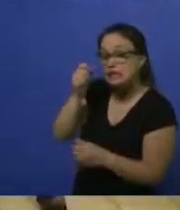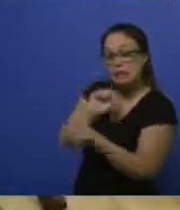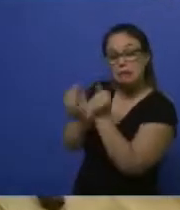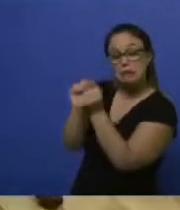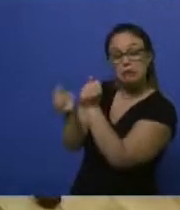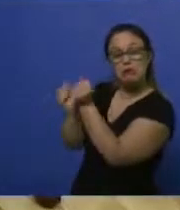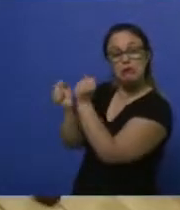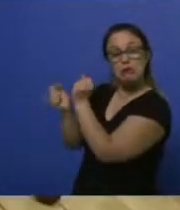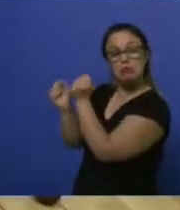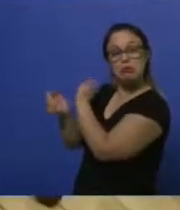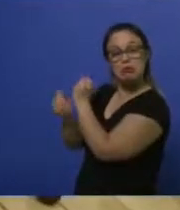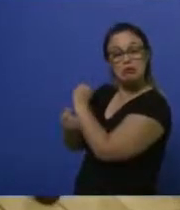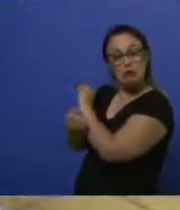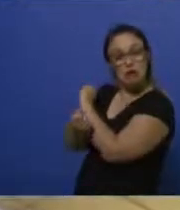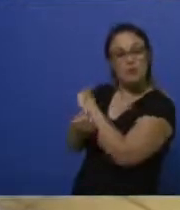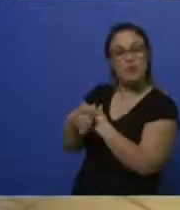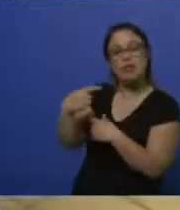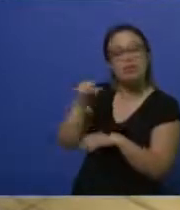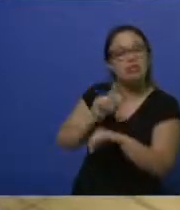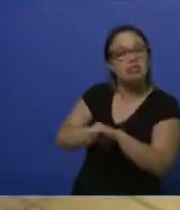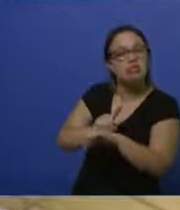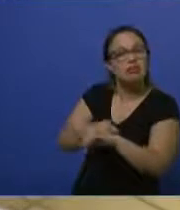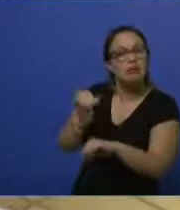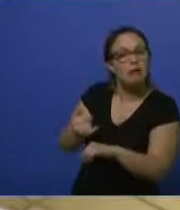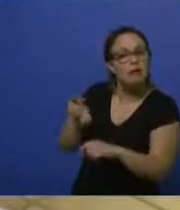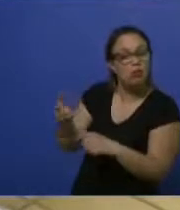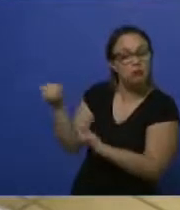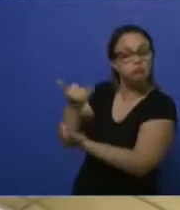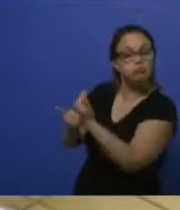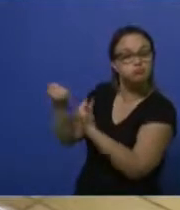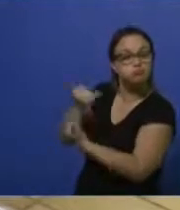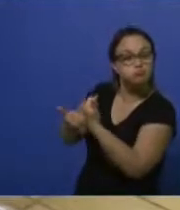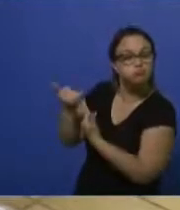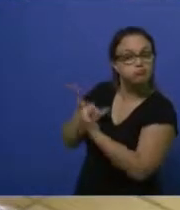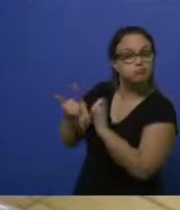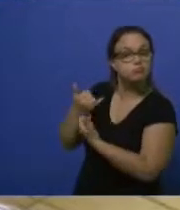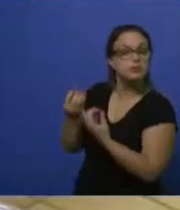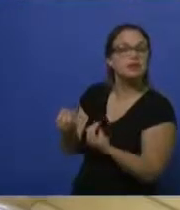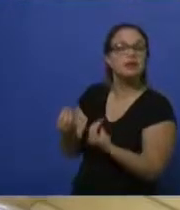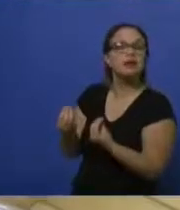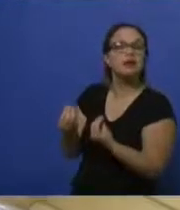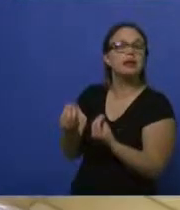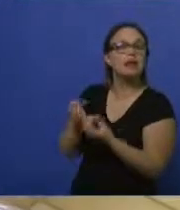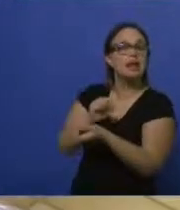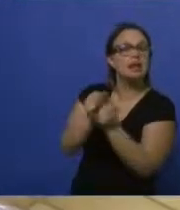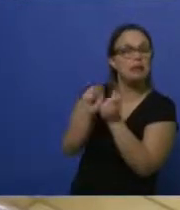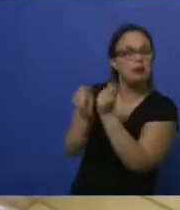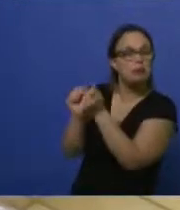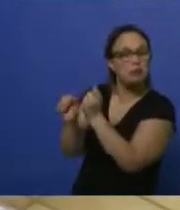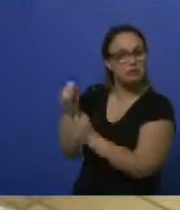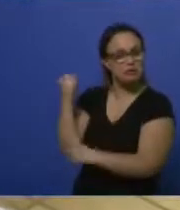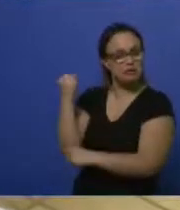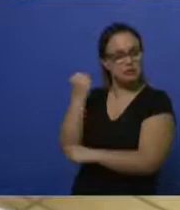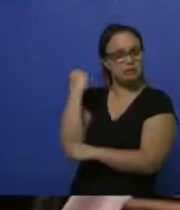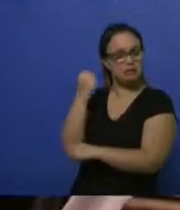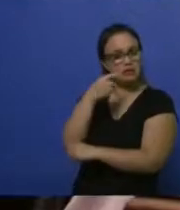para después en algún momento, cuando tengamos tiempo, plantearlo. ¿De qué está hablando y qué referencia está haciendo en lo técnico de otros cambios que ella considera? Darío Capitani, cuando